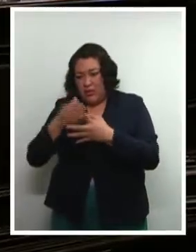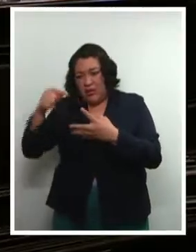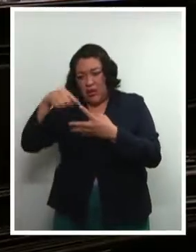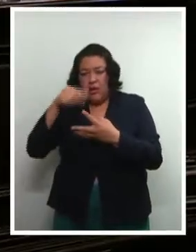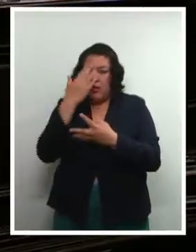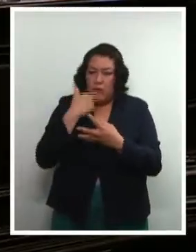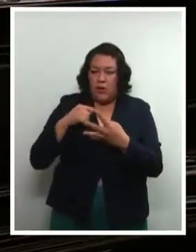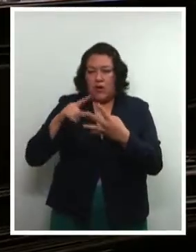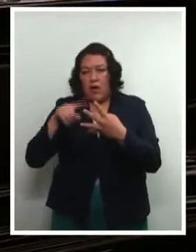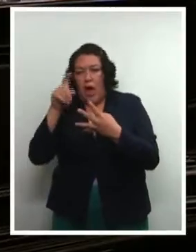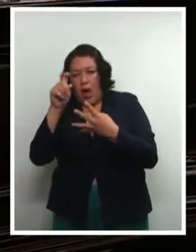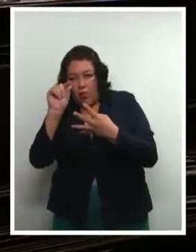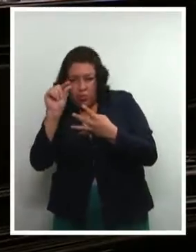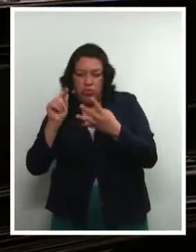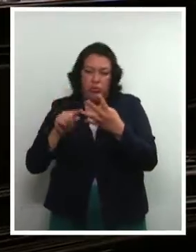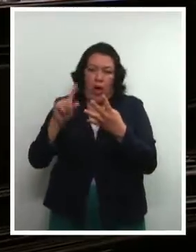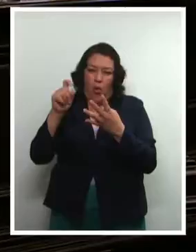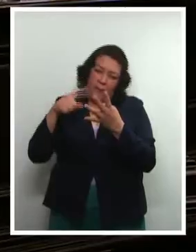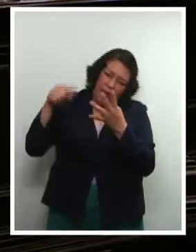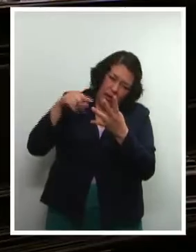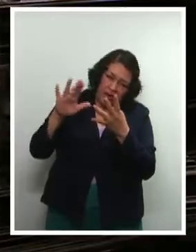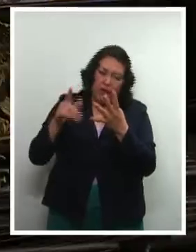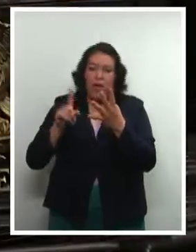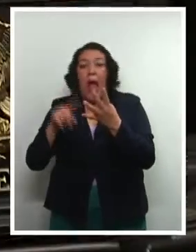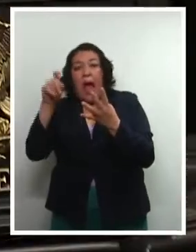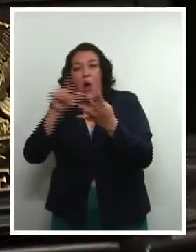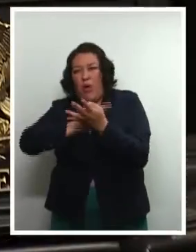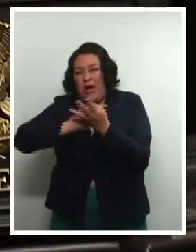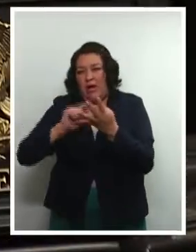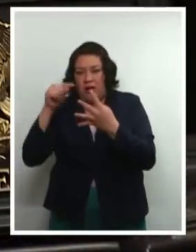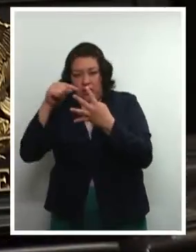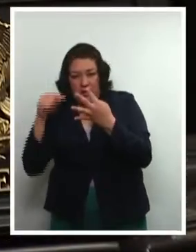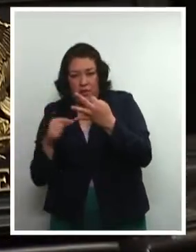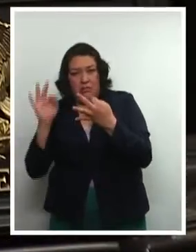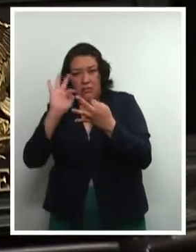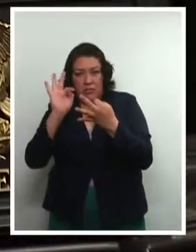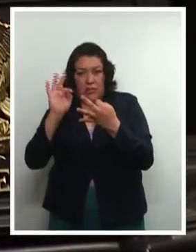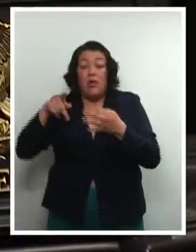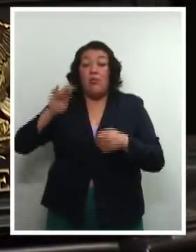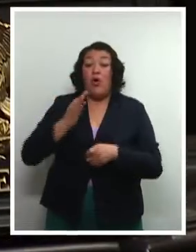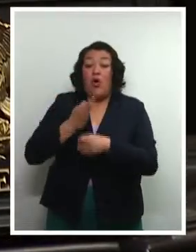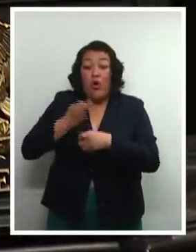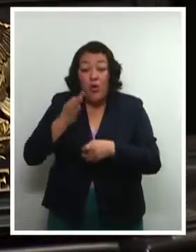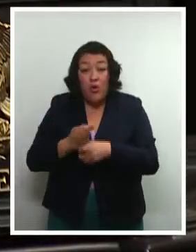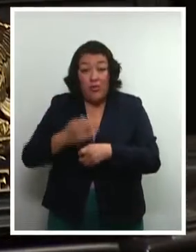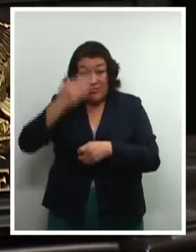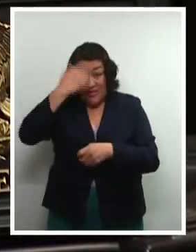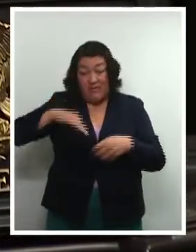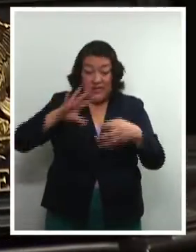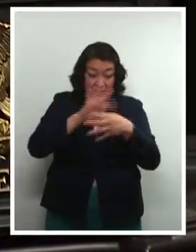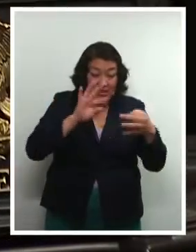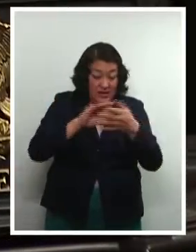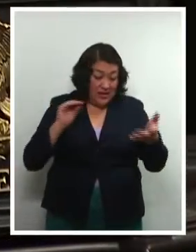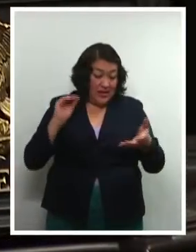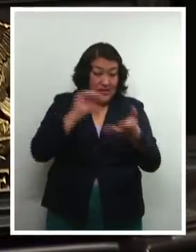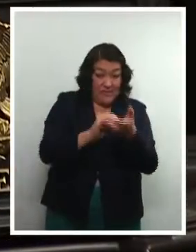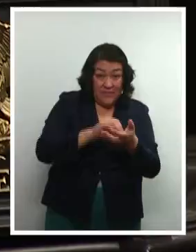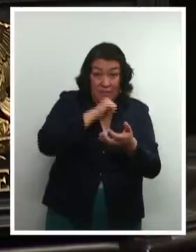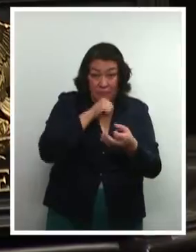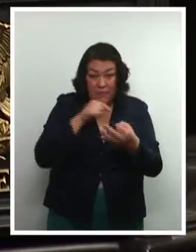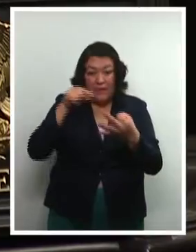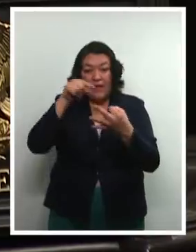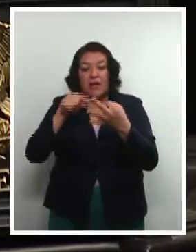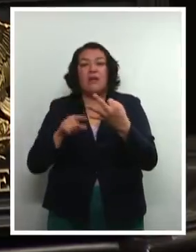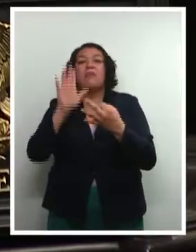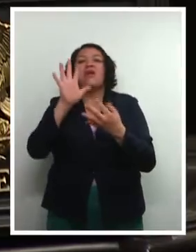La importancia de especificar el tipo de acceso es necesario y crucial, pues al no hacerlo, esto se convierte en un